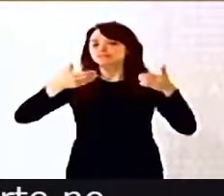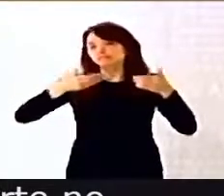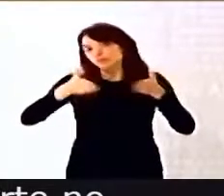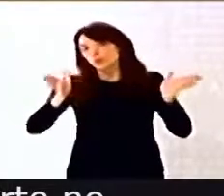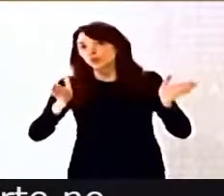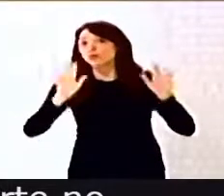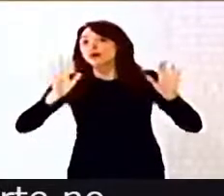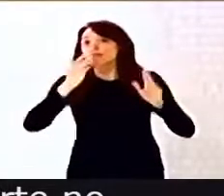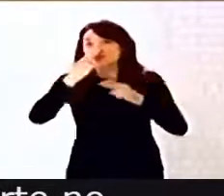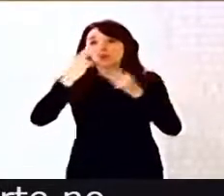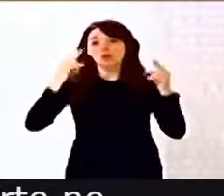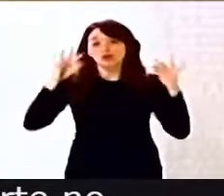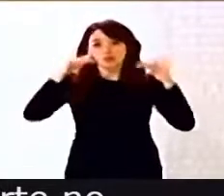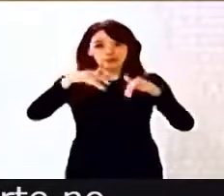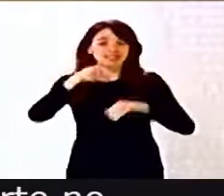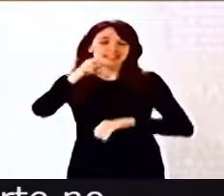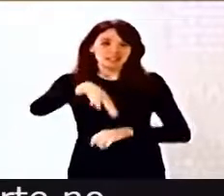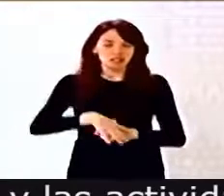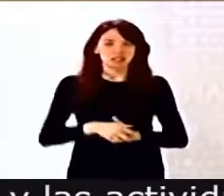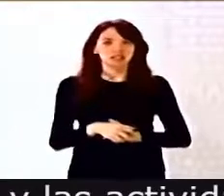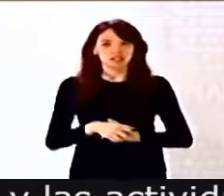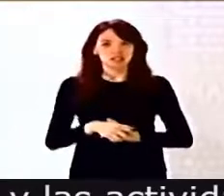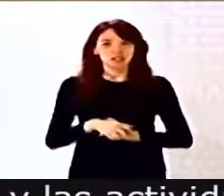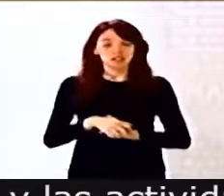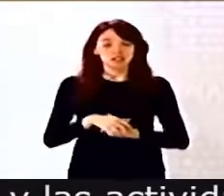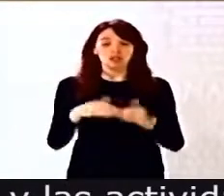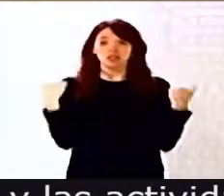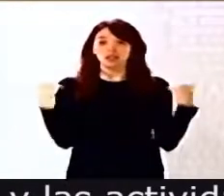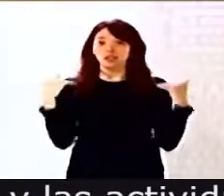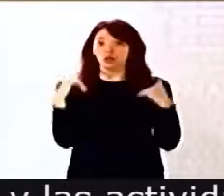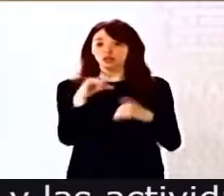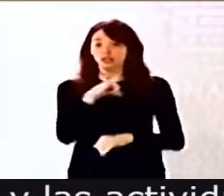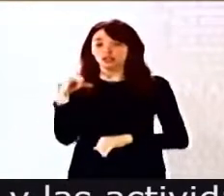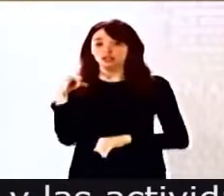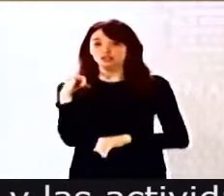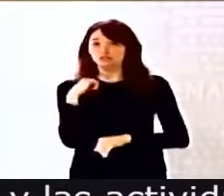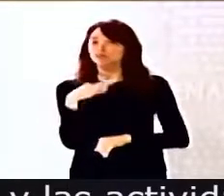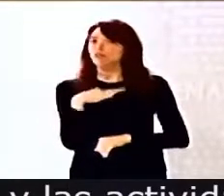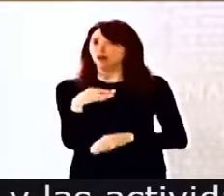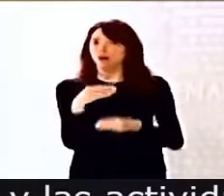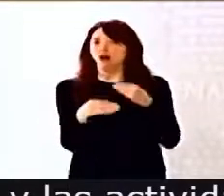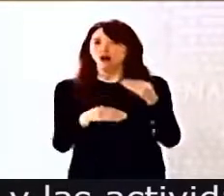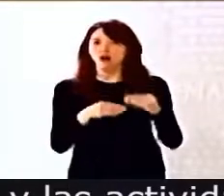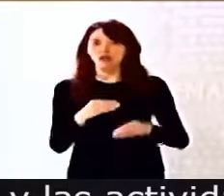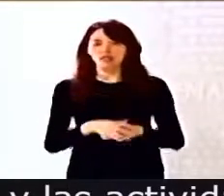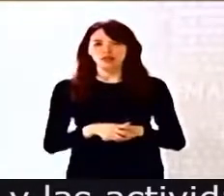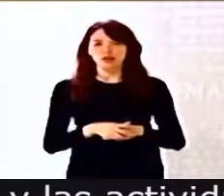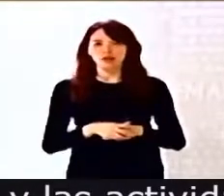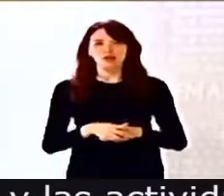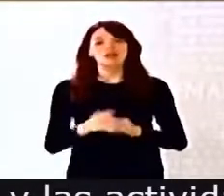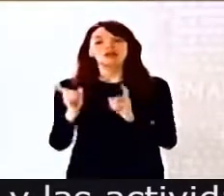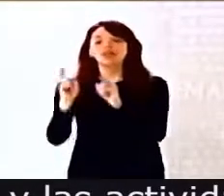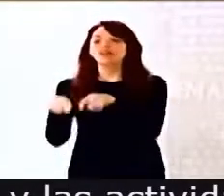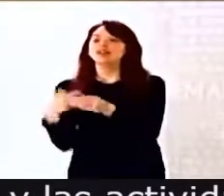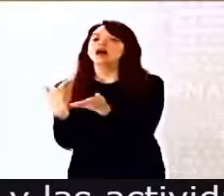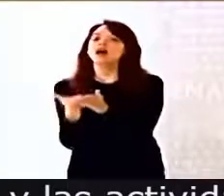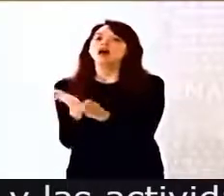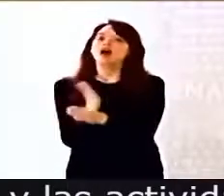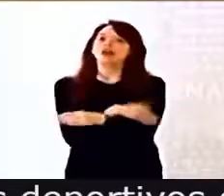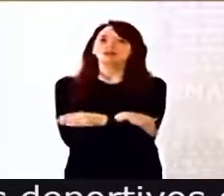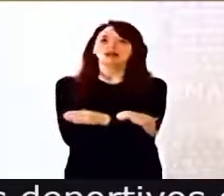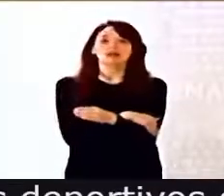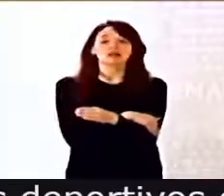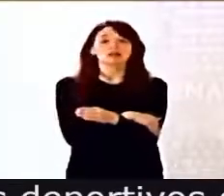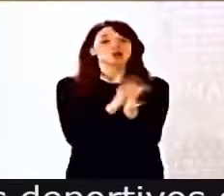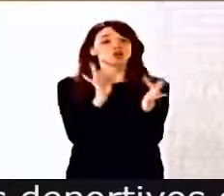Y las actividades deportivas individuales se realizarán con previa cita y en centros deportivos que no impliquen un contacto físico y,